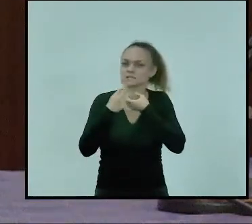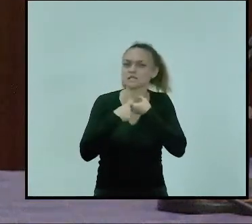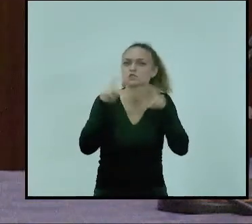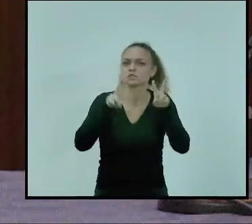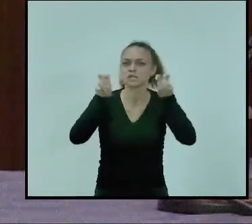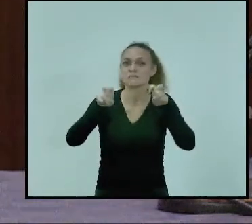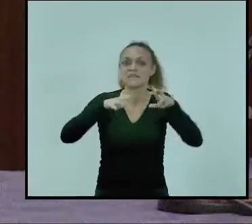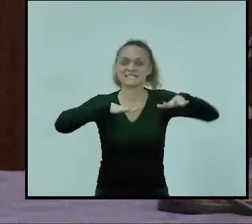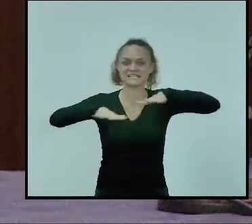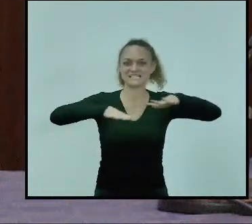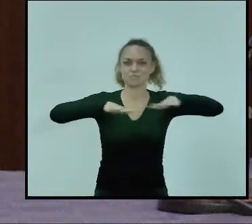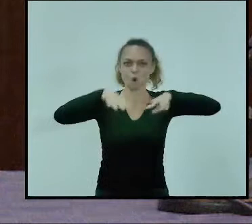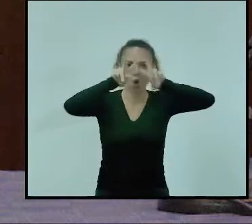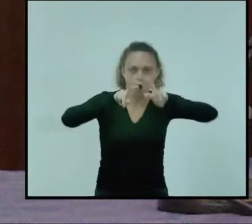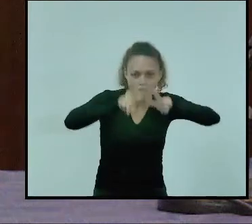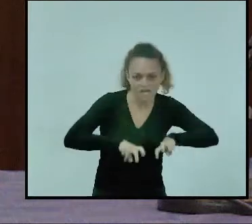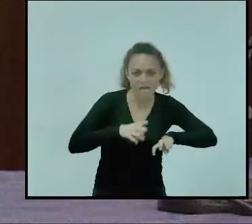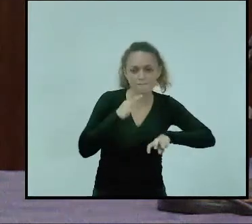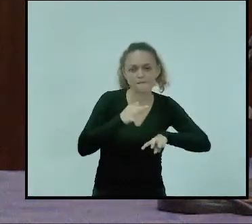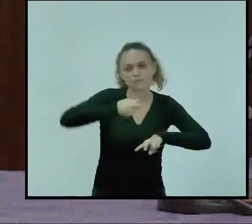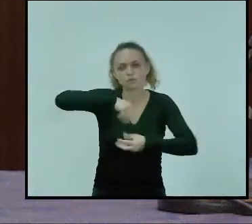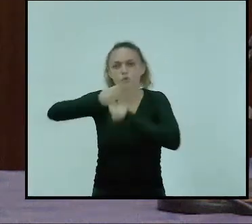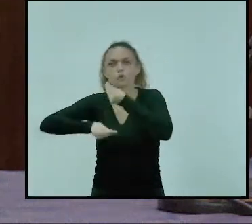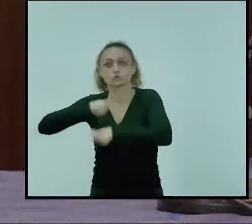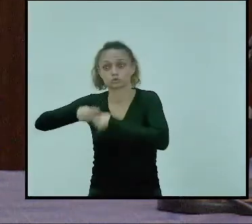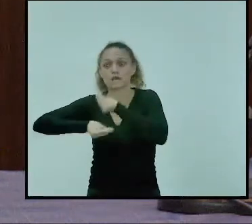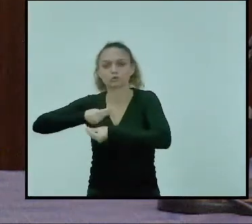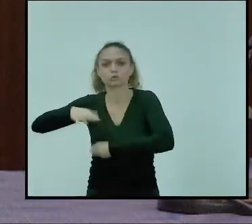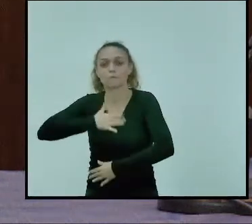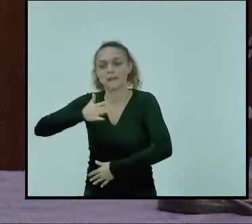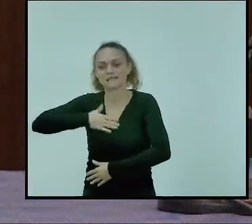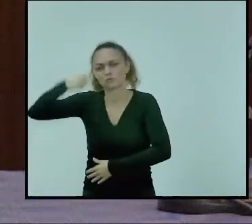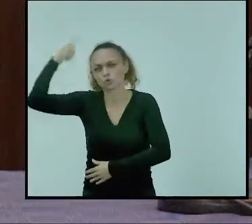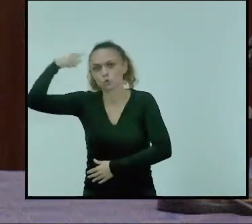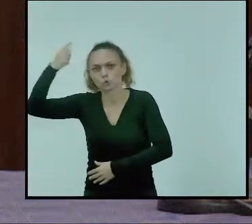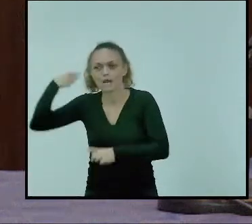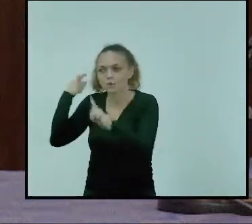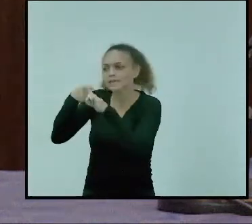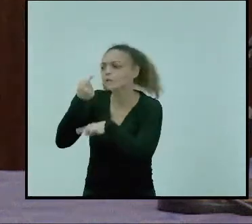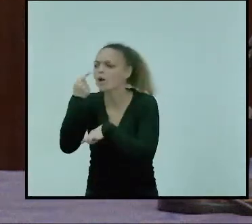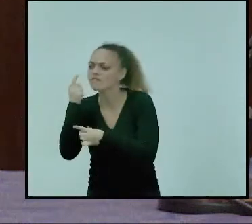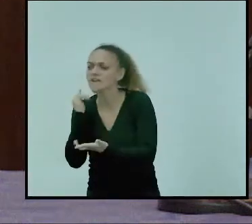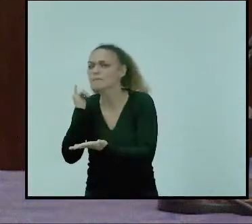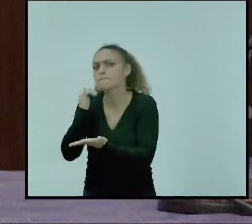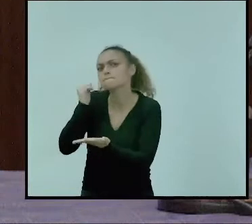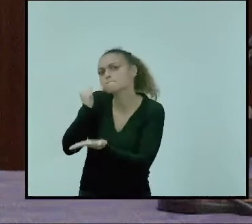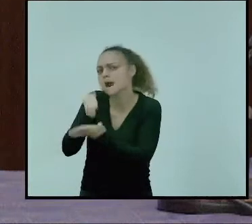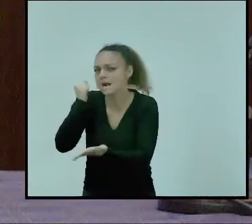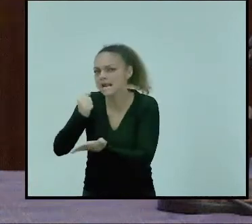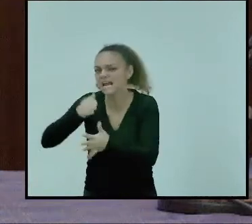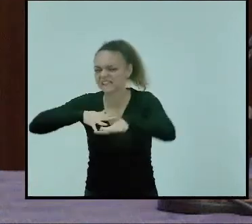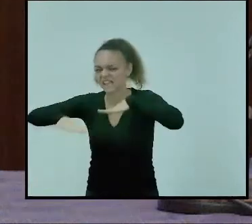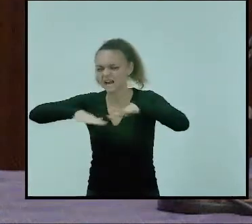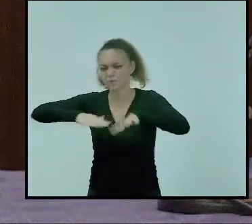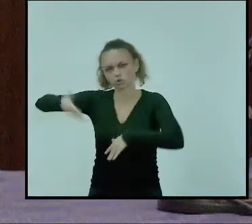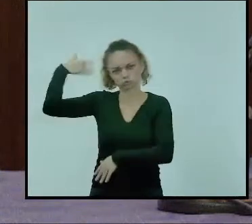y cómo nosotros utilizamos el patrimonio cultural para buscar evidencias de terremotos pasados, terremotos que en su momento afectaron a lo que